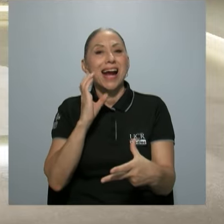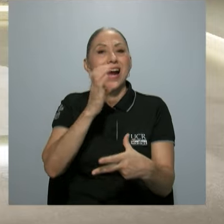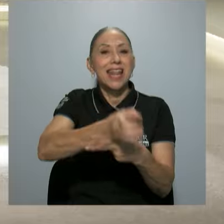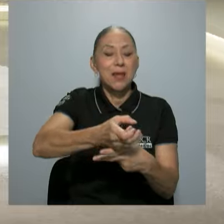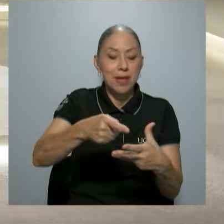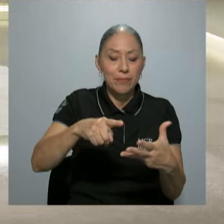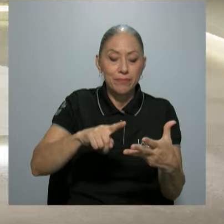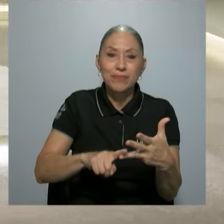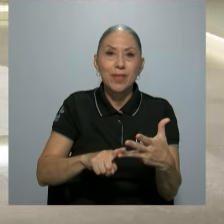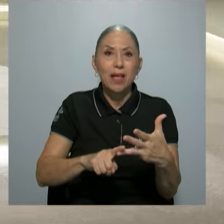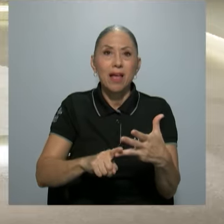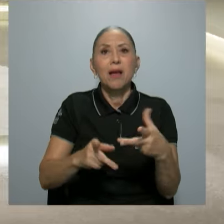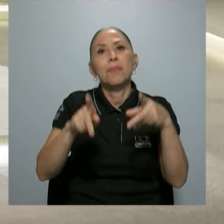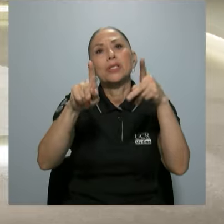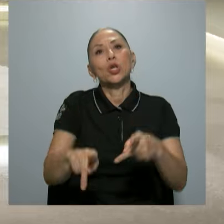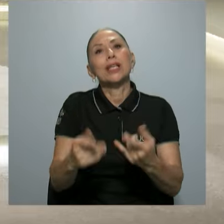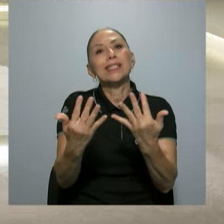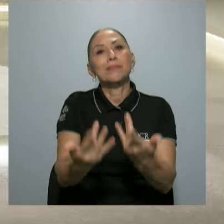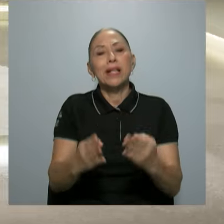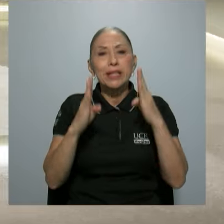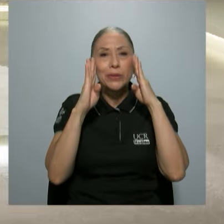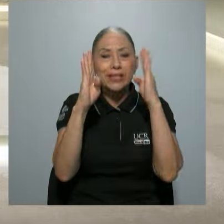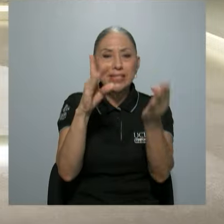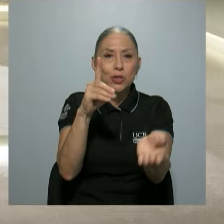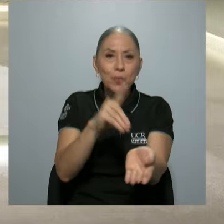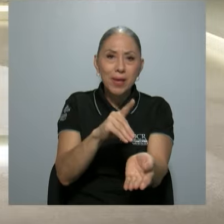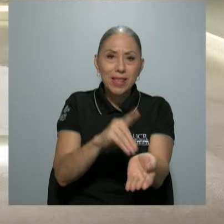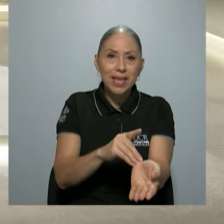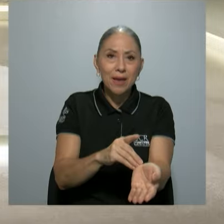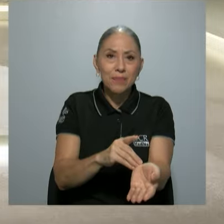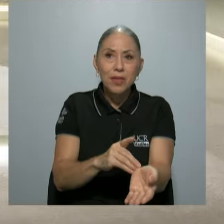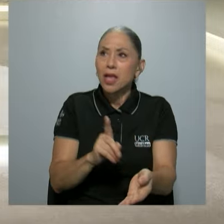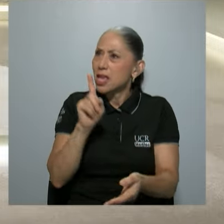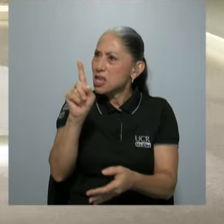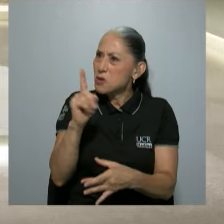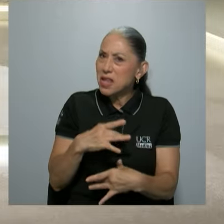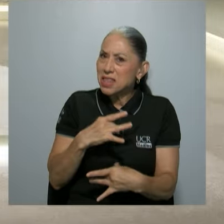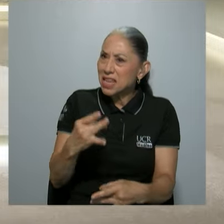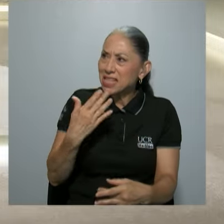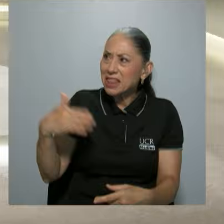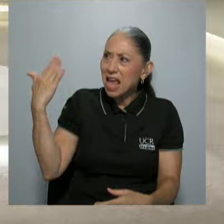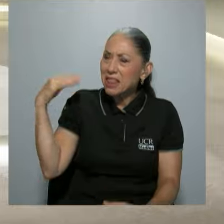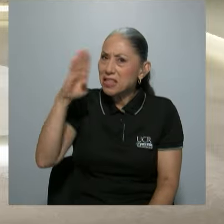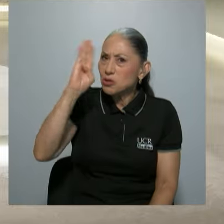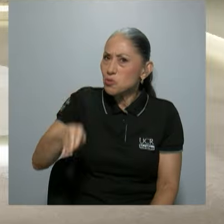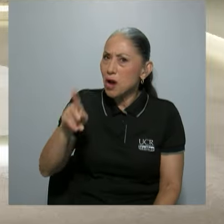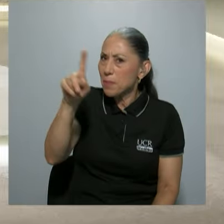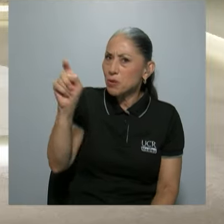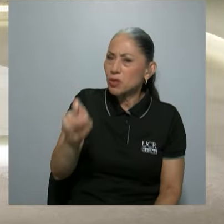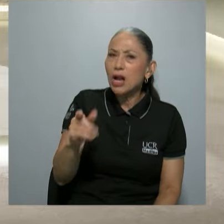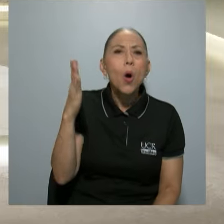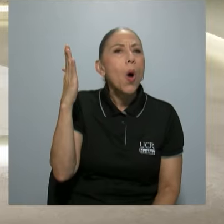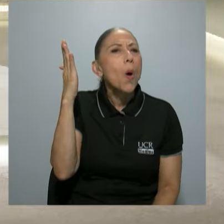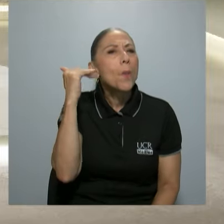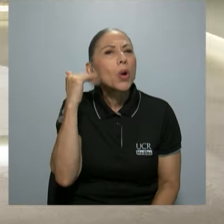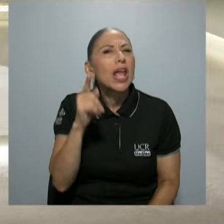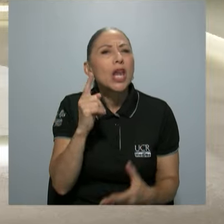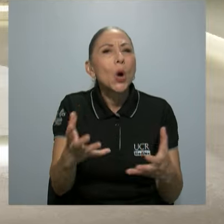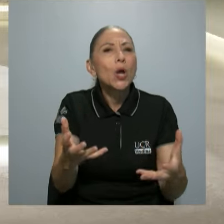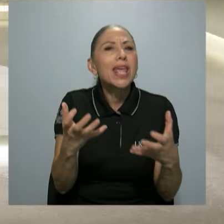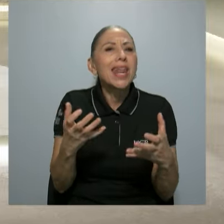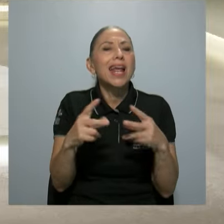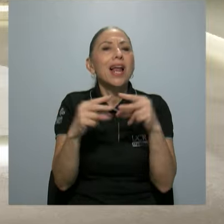filas. Bueno, y una muy curiosa que no la hemos tenido hasta ahora, ¿verdad? ¿Por qué no quieren a los nicaragüenses? Es un tema migratorio, ¿verdad? Interesante. Un tema